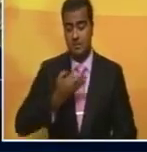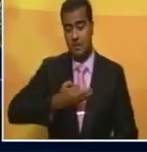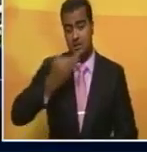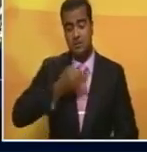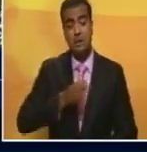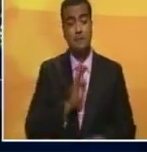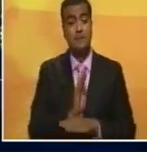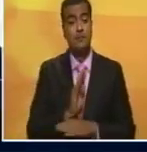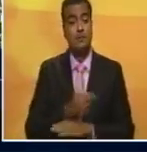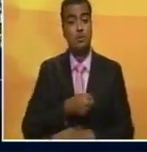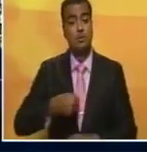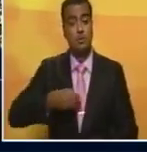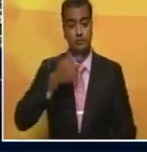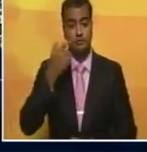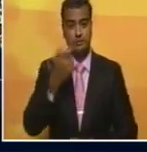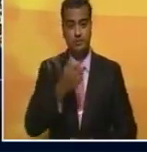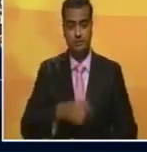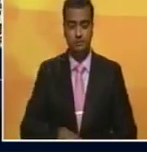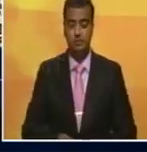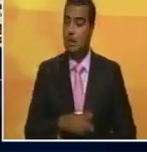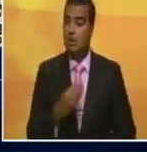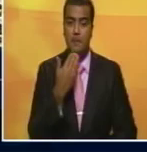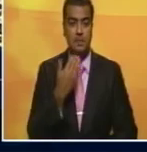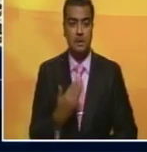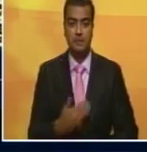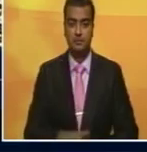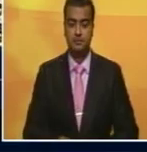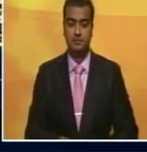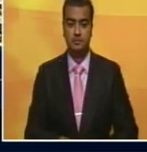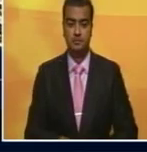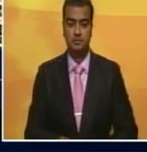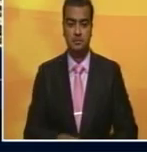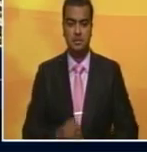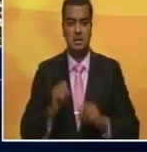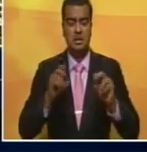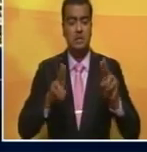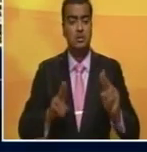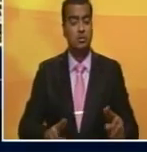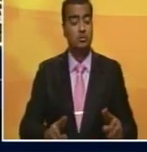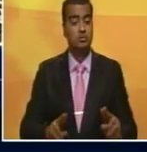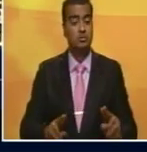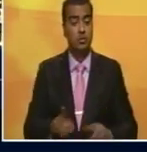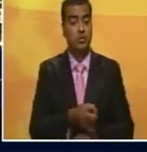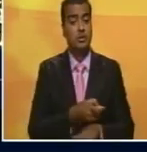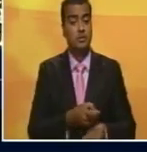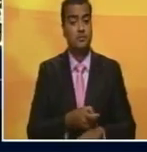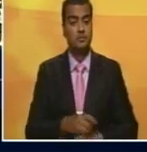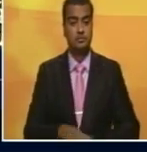protección de nuestro pueblo. No permitiremos que ningún imperio